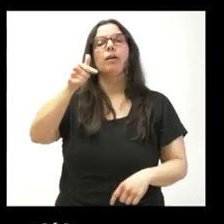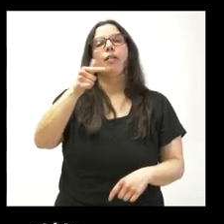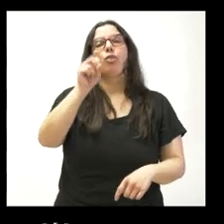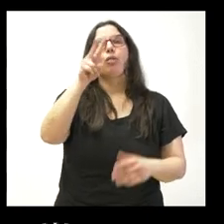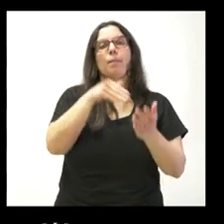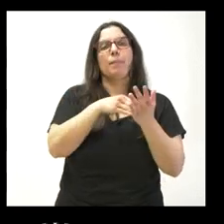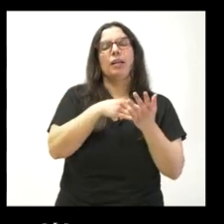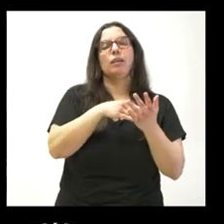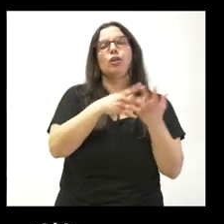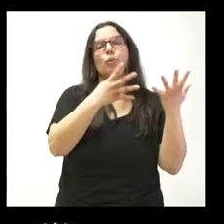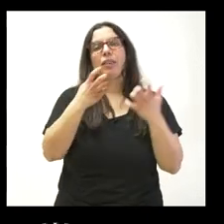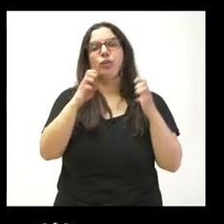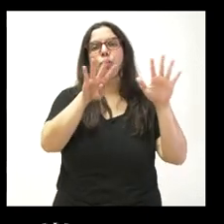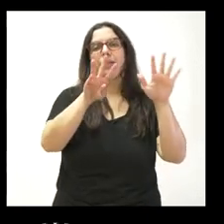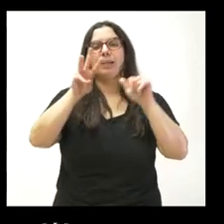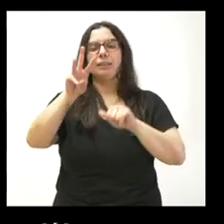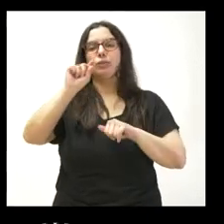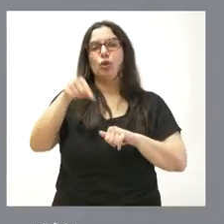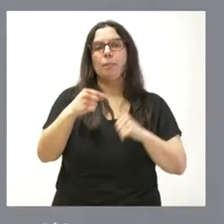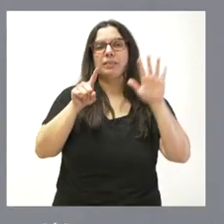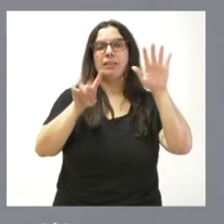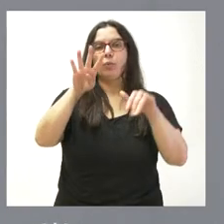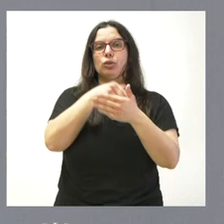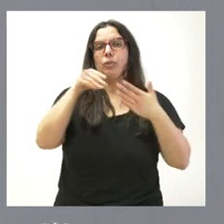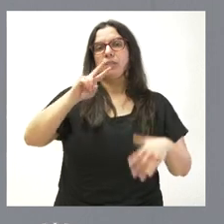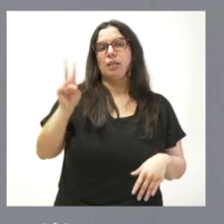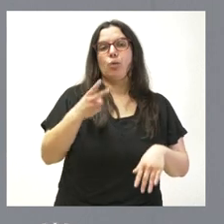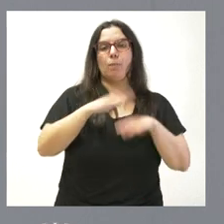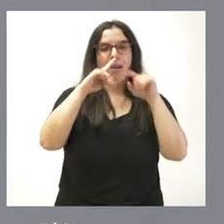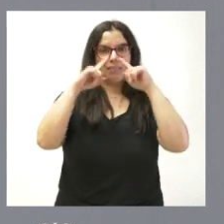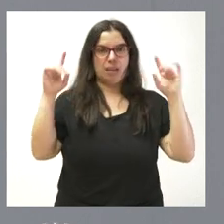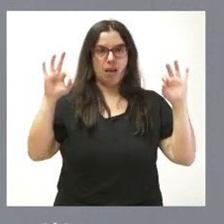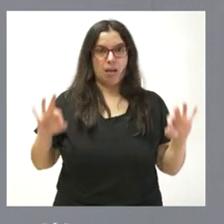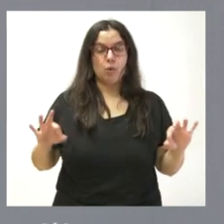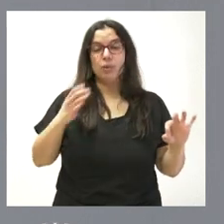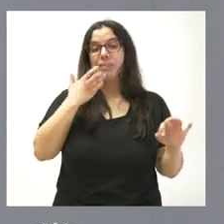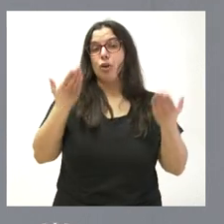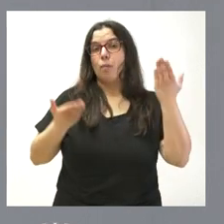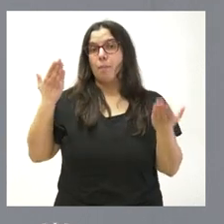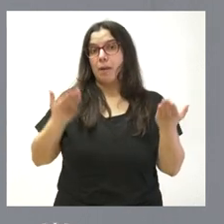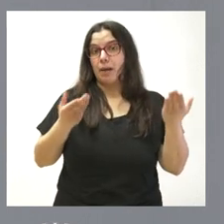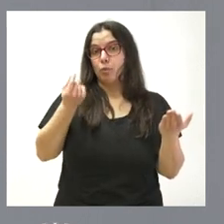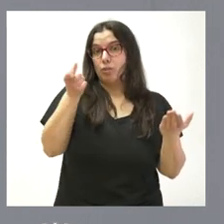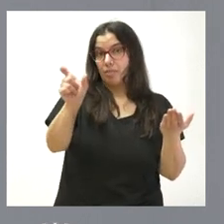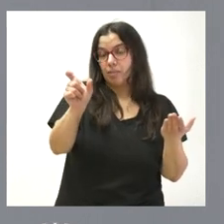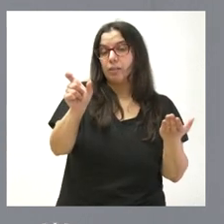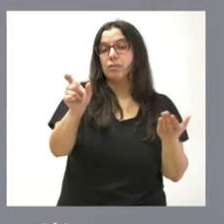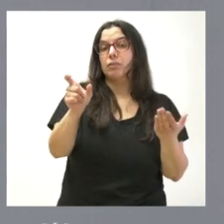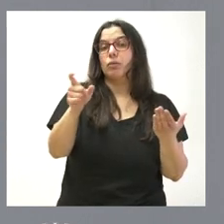12993 64 millones de euros para el próximo ejercicio si comparamos esta cifra con la del ejercicio